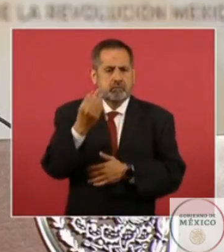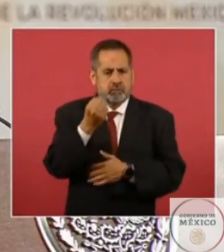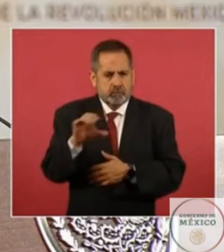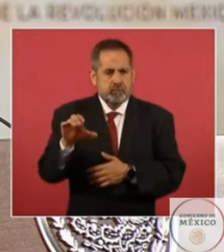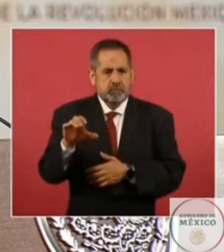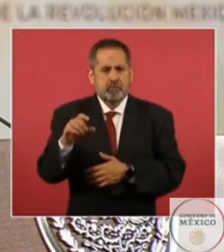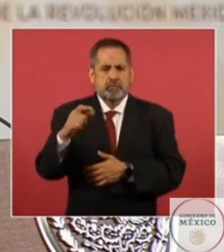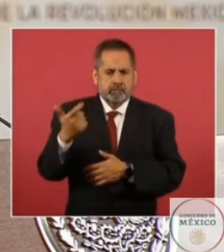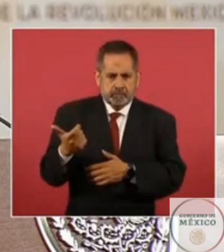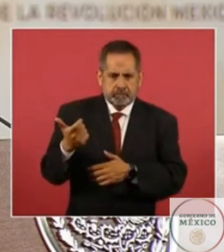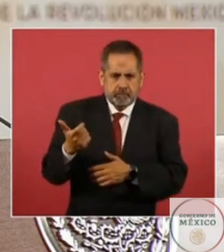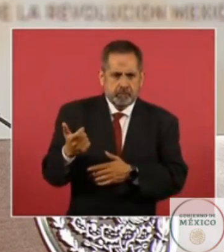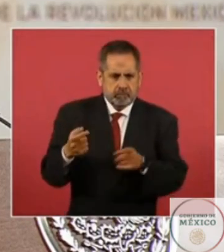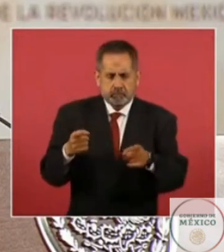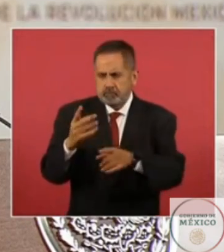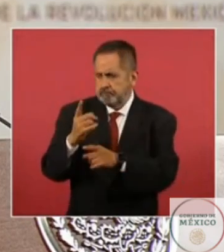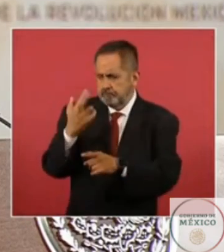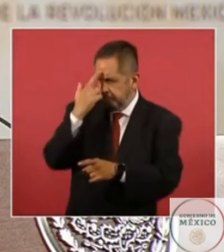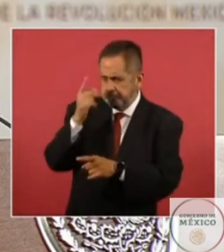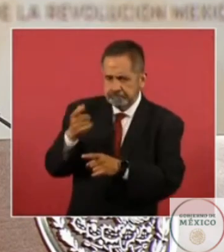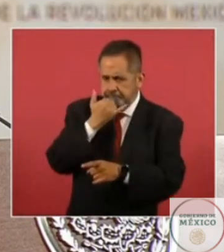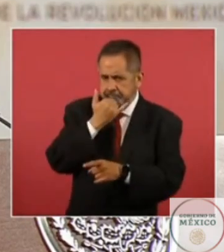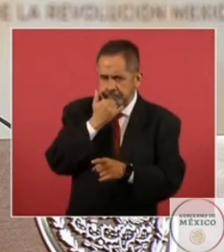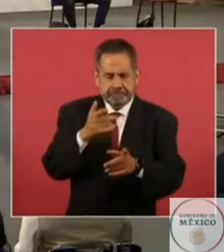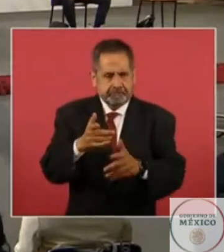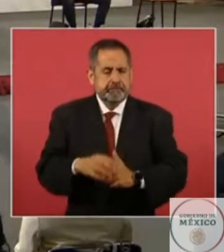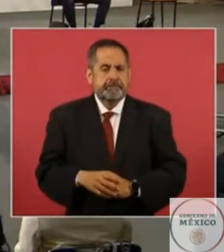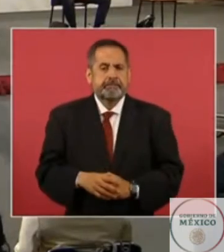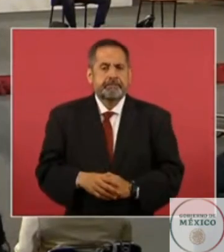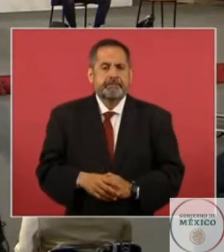4.942.900 pesos, correcto.